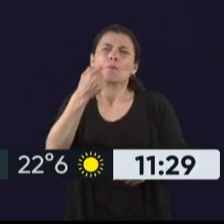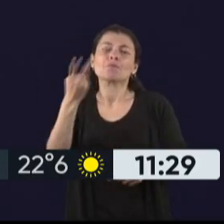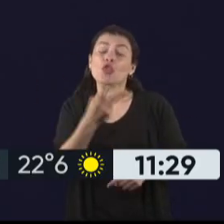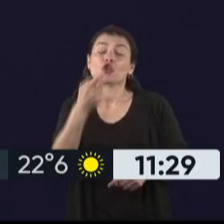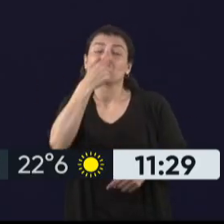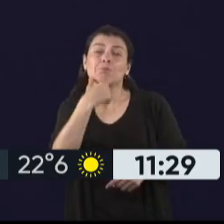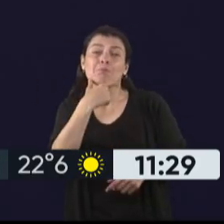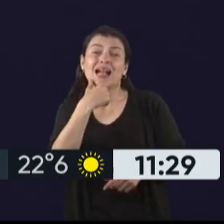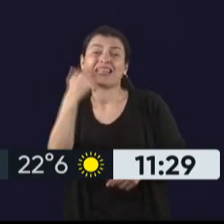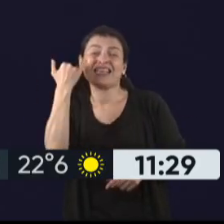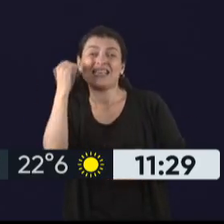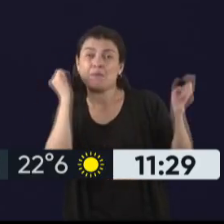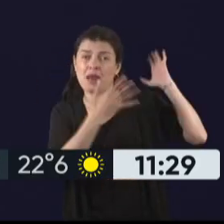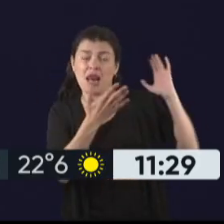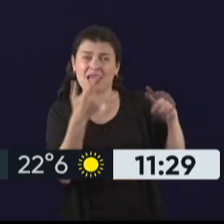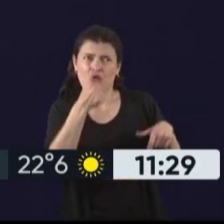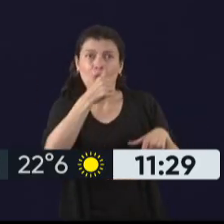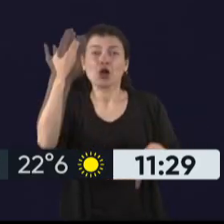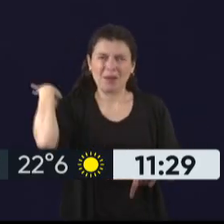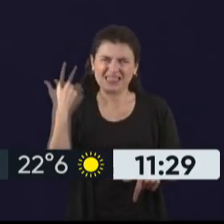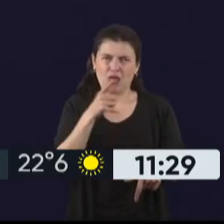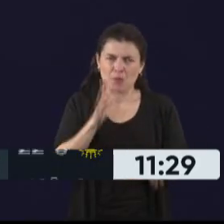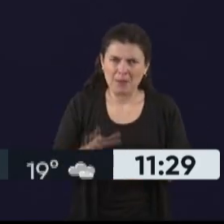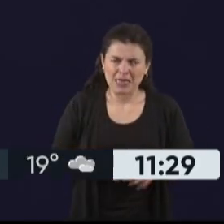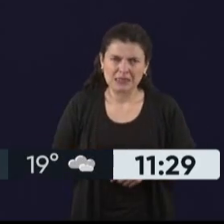presidente Milei del domingo